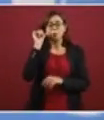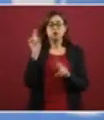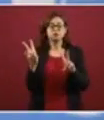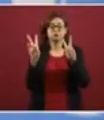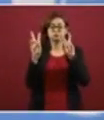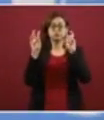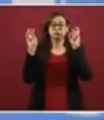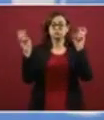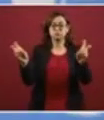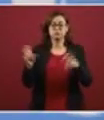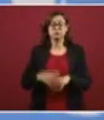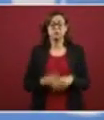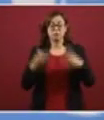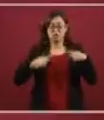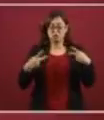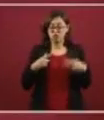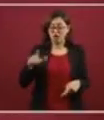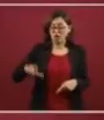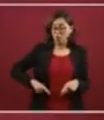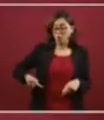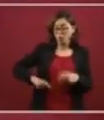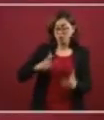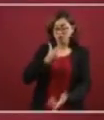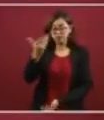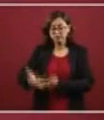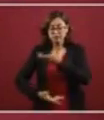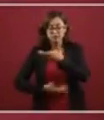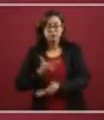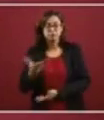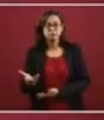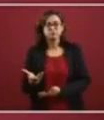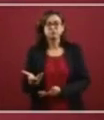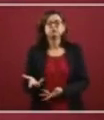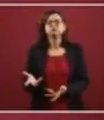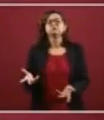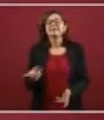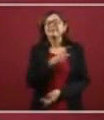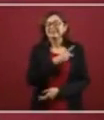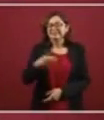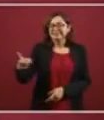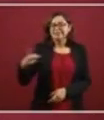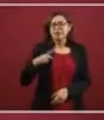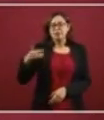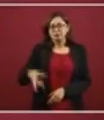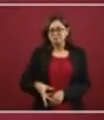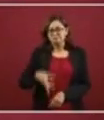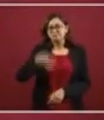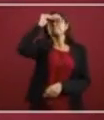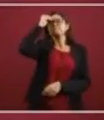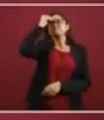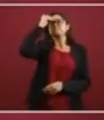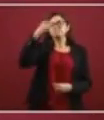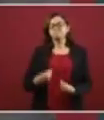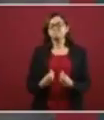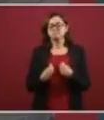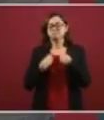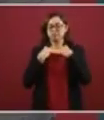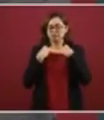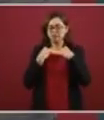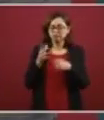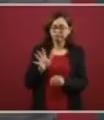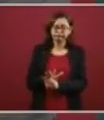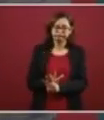y que el funcionario del servicio público tenía que aprender a vivir en la justa